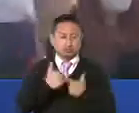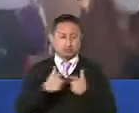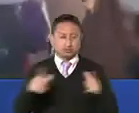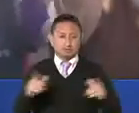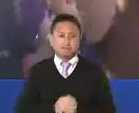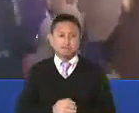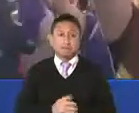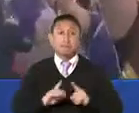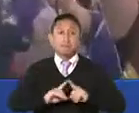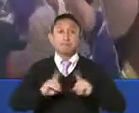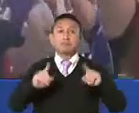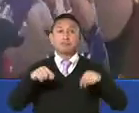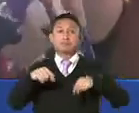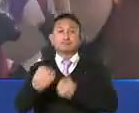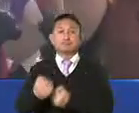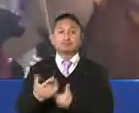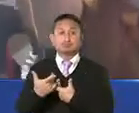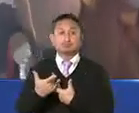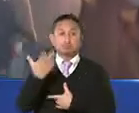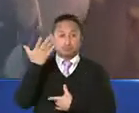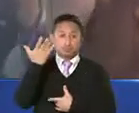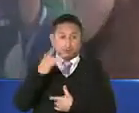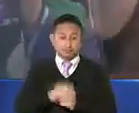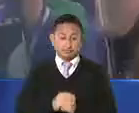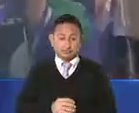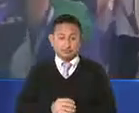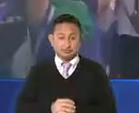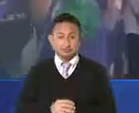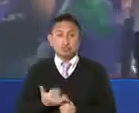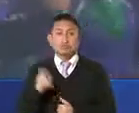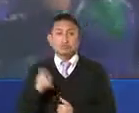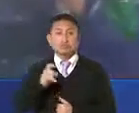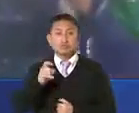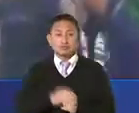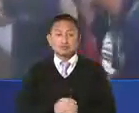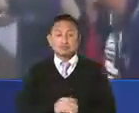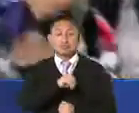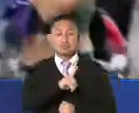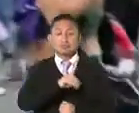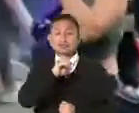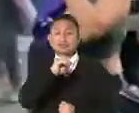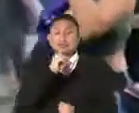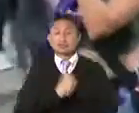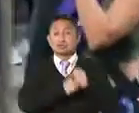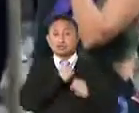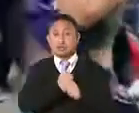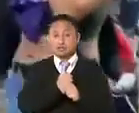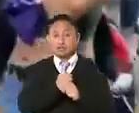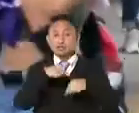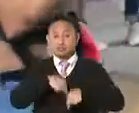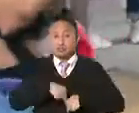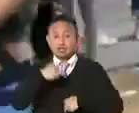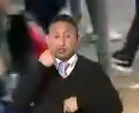de la brecha de género informó que se necesitan aún más para lograr la igualdad de género